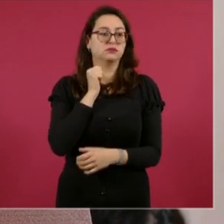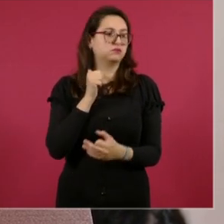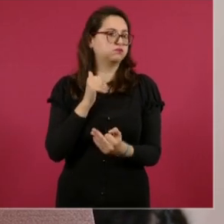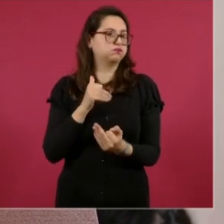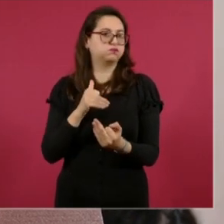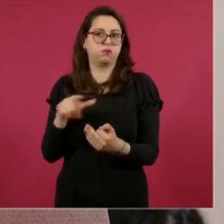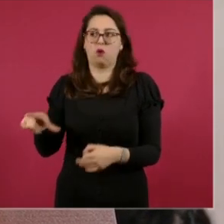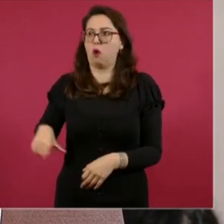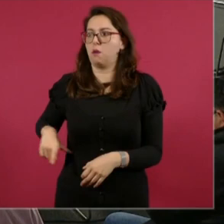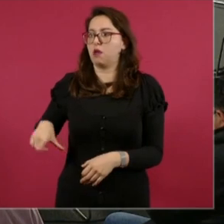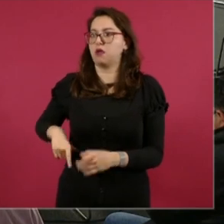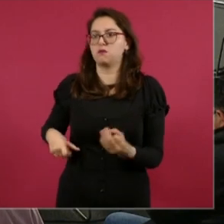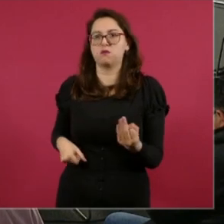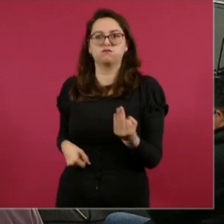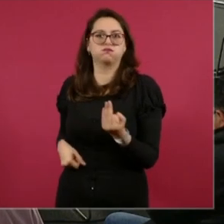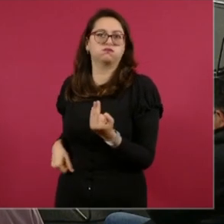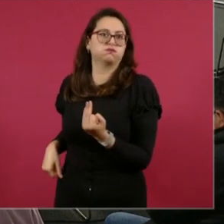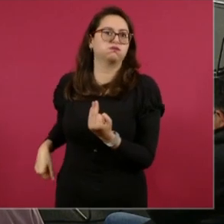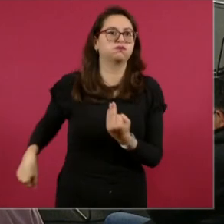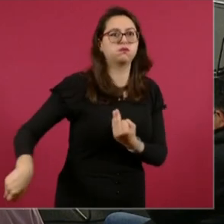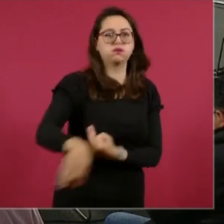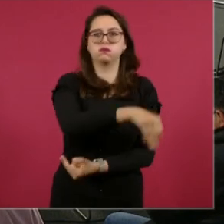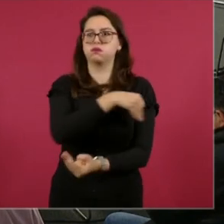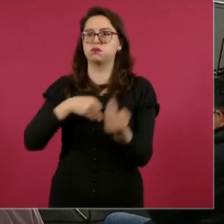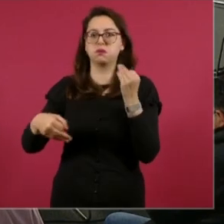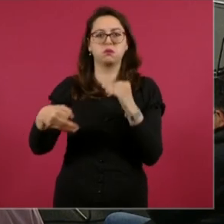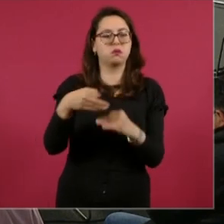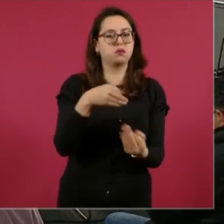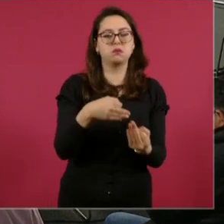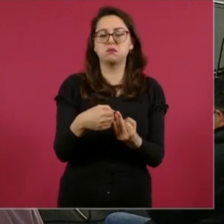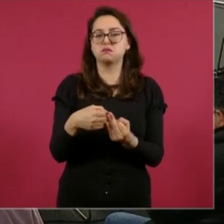todo el gobierno se dedicaba